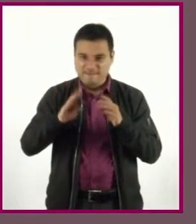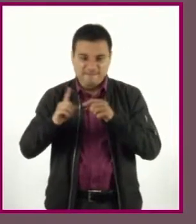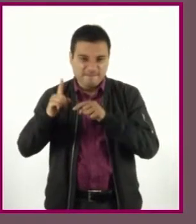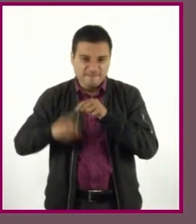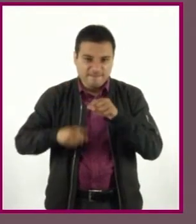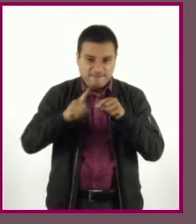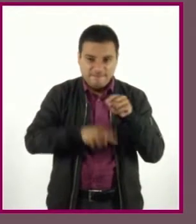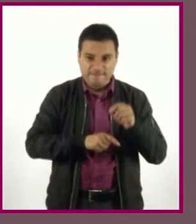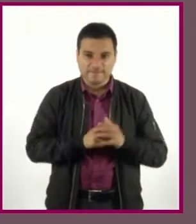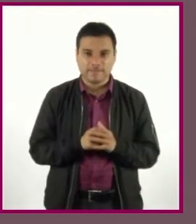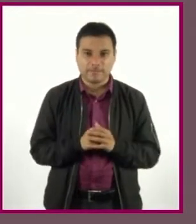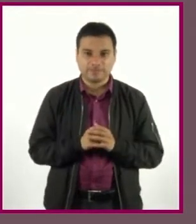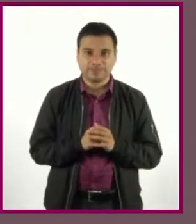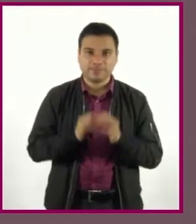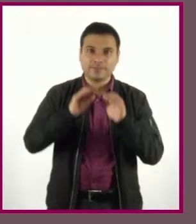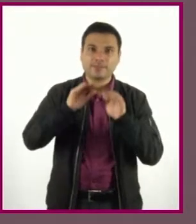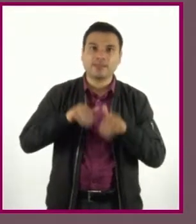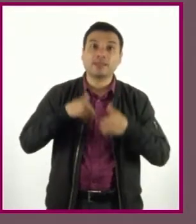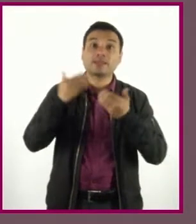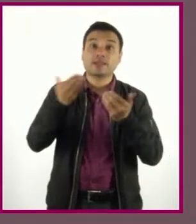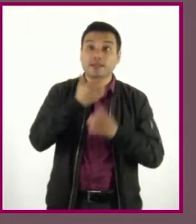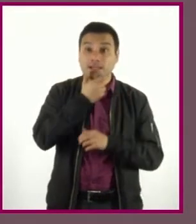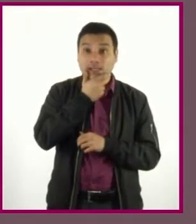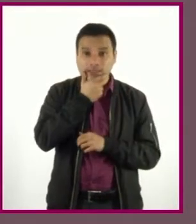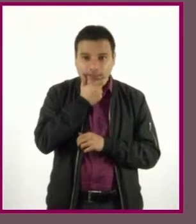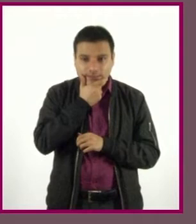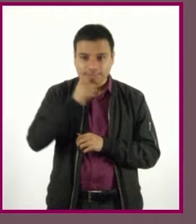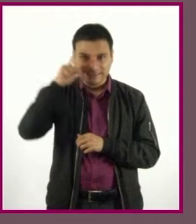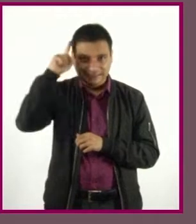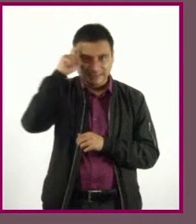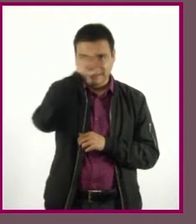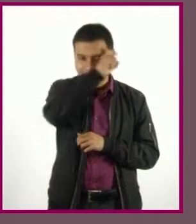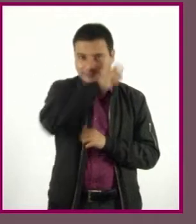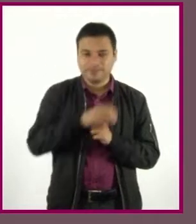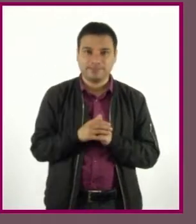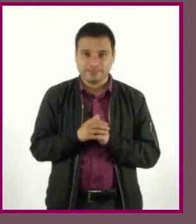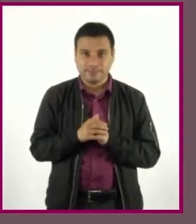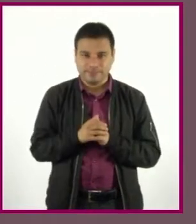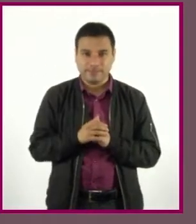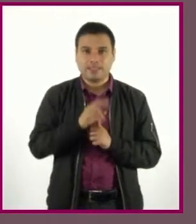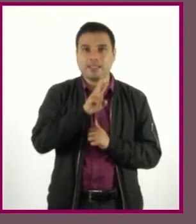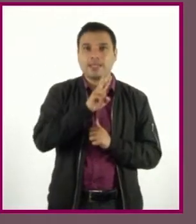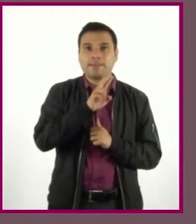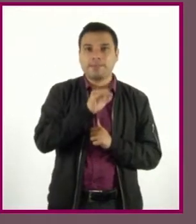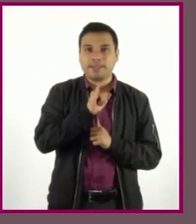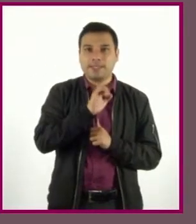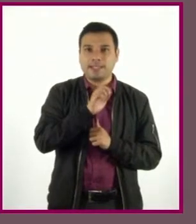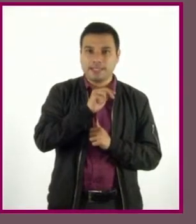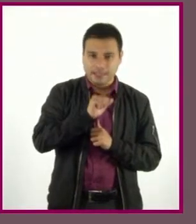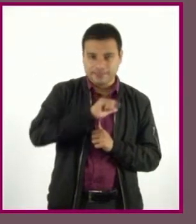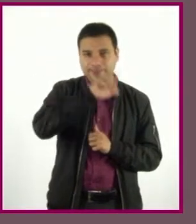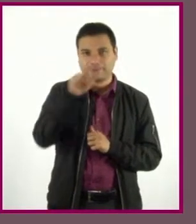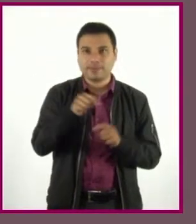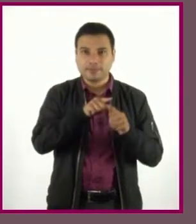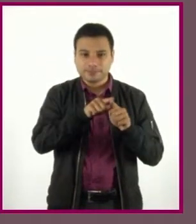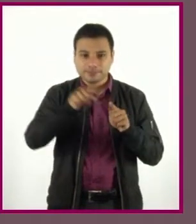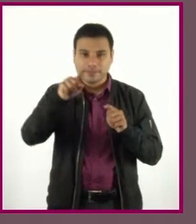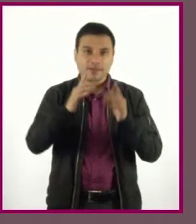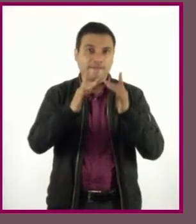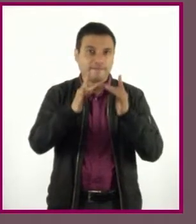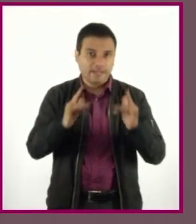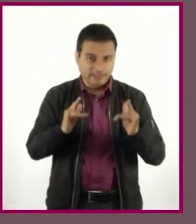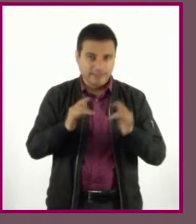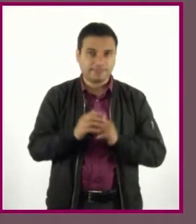el recorrido para llegar a Inglaterra es aún largo. Deben pasar por Viena. Después, en Francia, su situación no mejora.